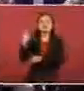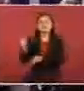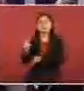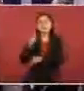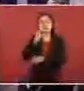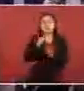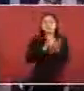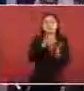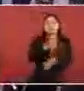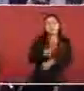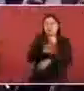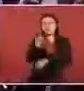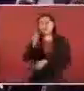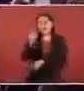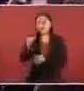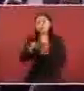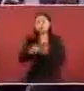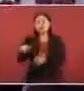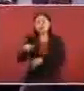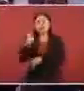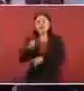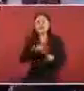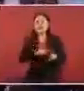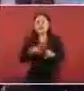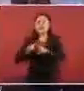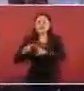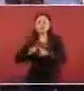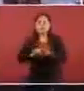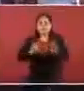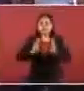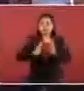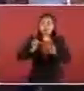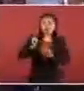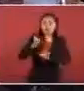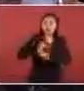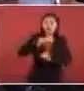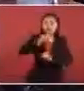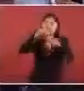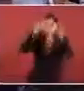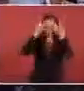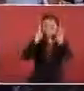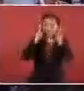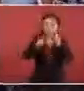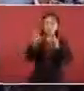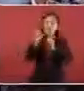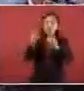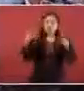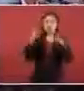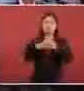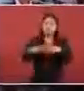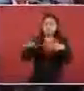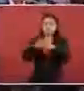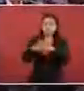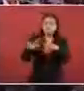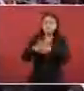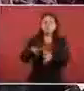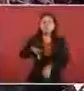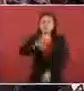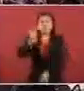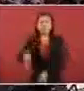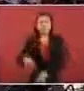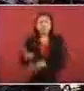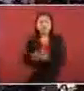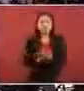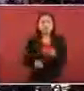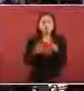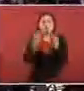2010-2012, los militares y navales fallecidos en enfrentamiento fueron